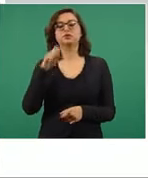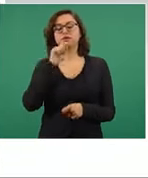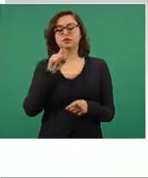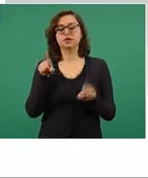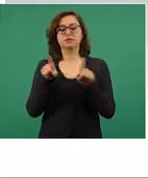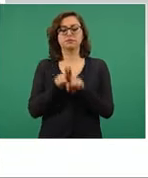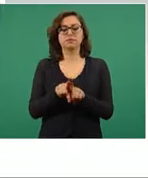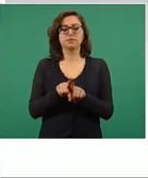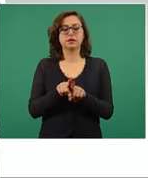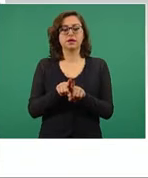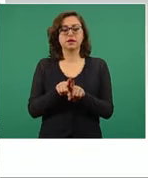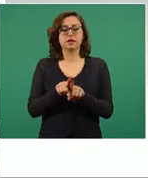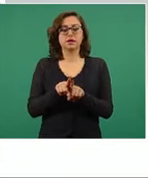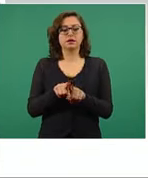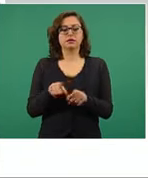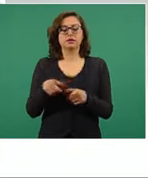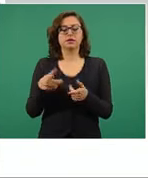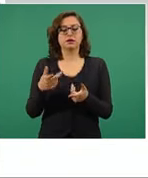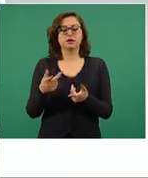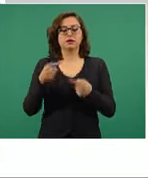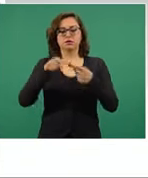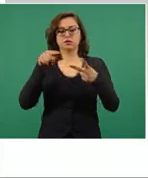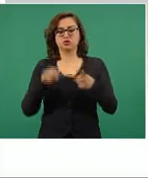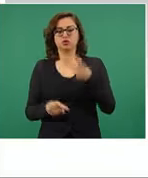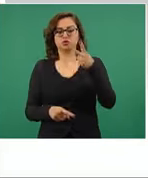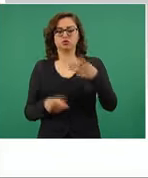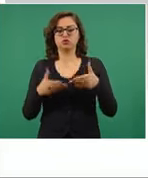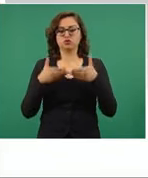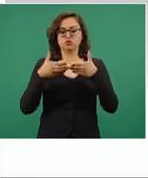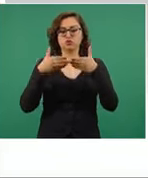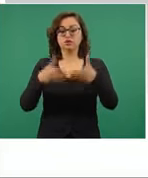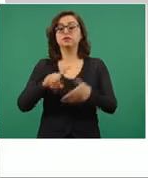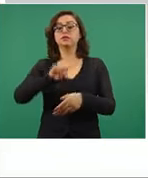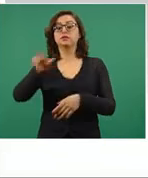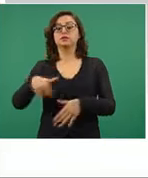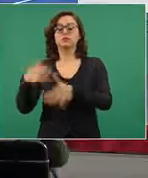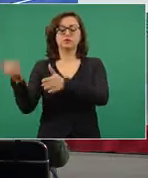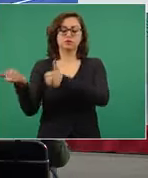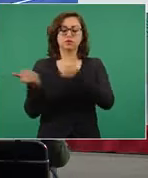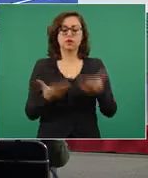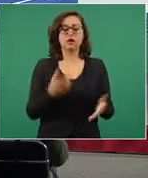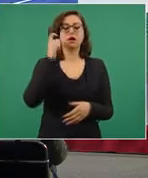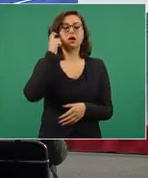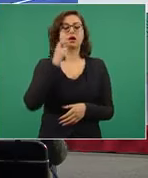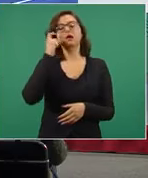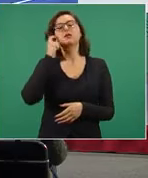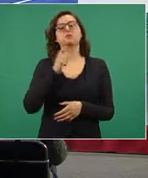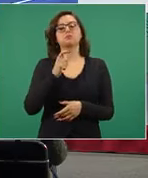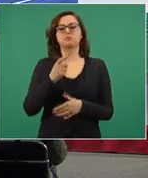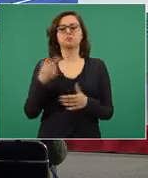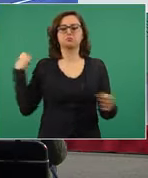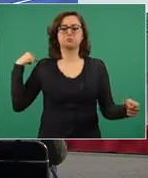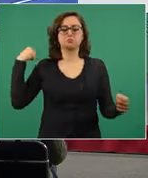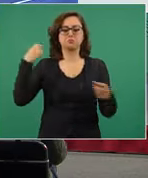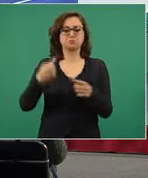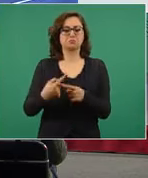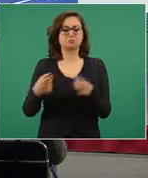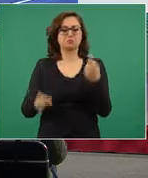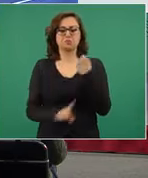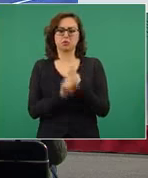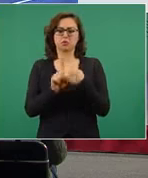da seguridad en la ruta para poder arribar al estado de Guerrero y no hemos tenido hasta la fecha